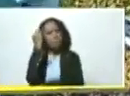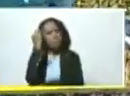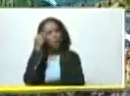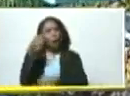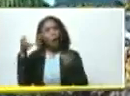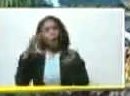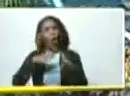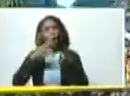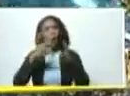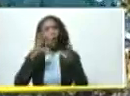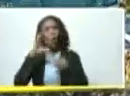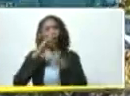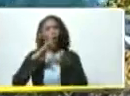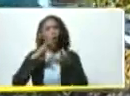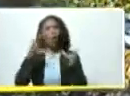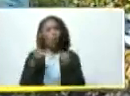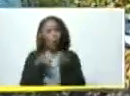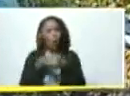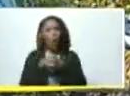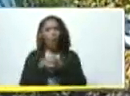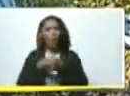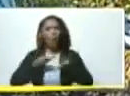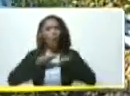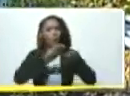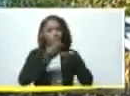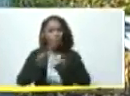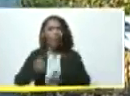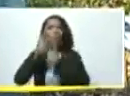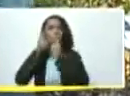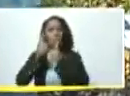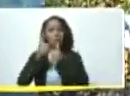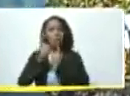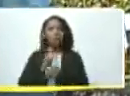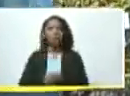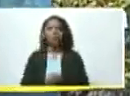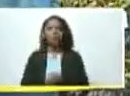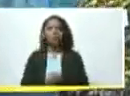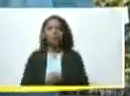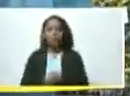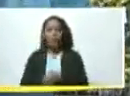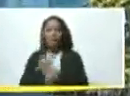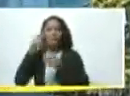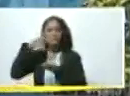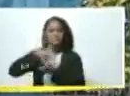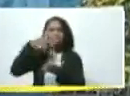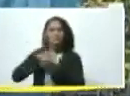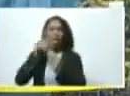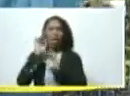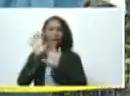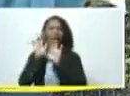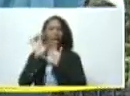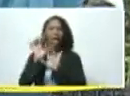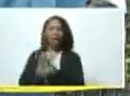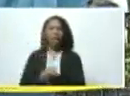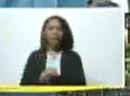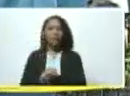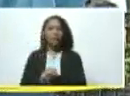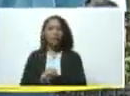de abastecimiento, muy bien, el saboteo, ¿vale? ¿Ah?